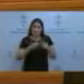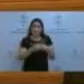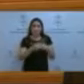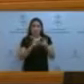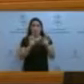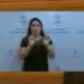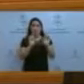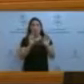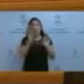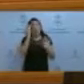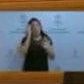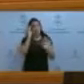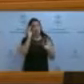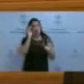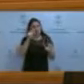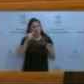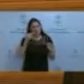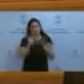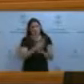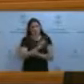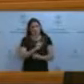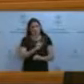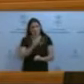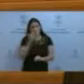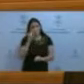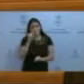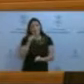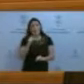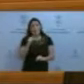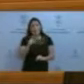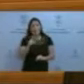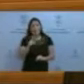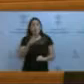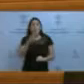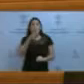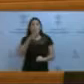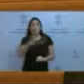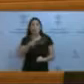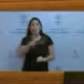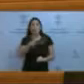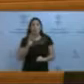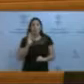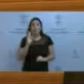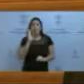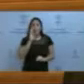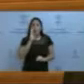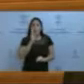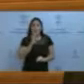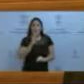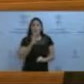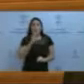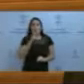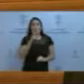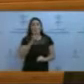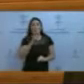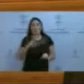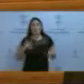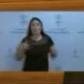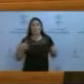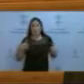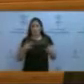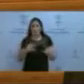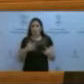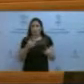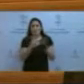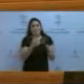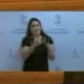creo, y sé que no me equivoco, que es la consecuencia directa, ese caso de corrupción, de muchos de los recortes y de las necesidades que ha vivido